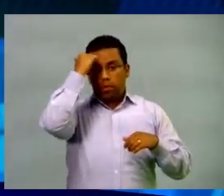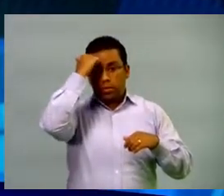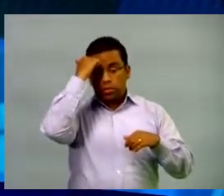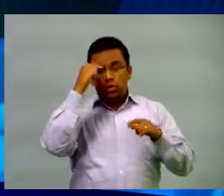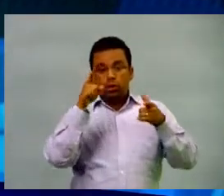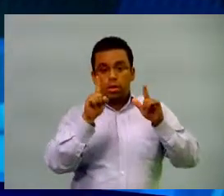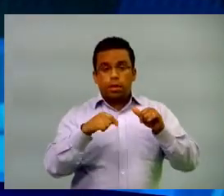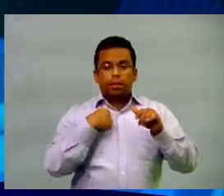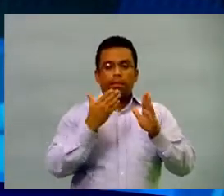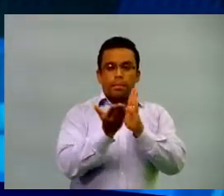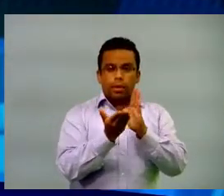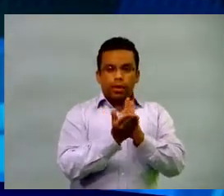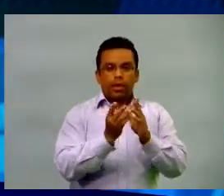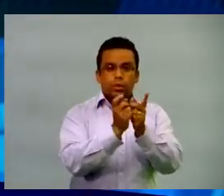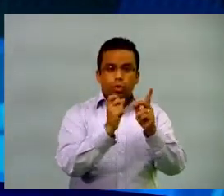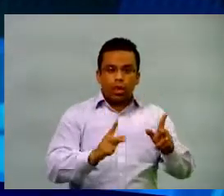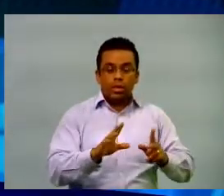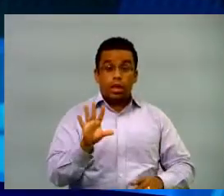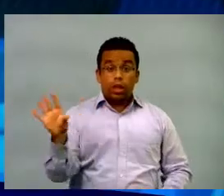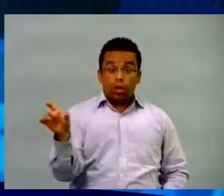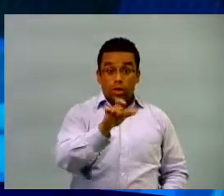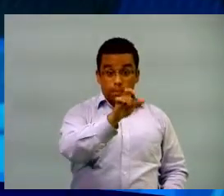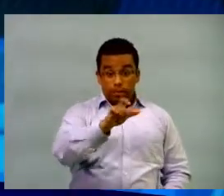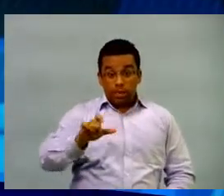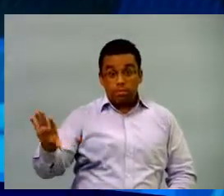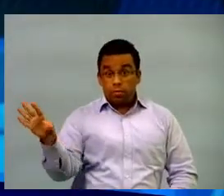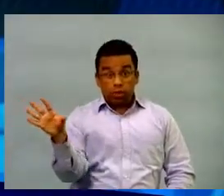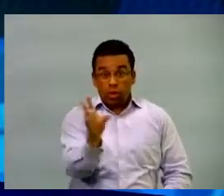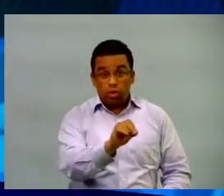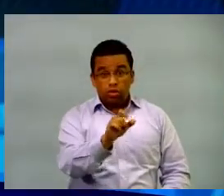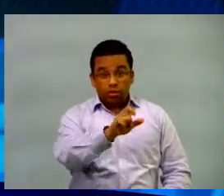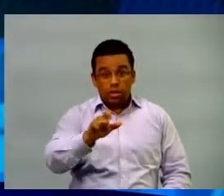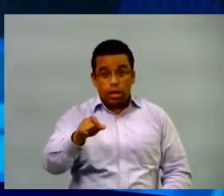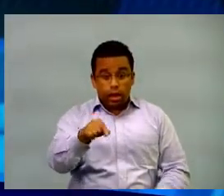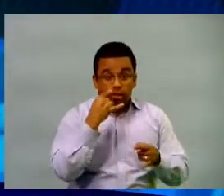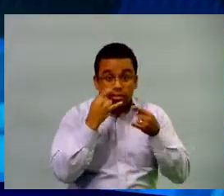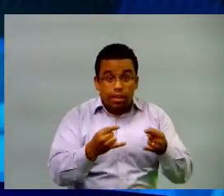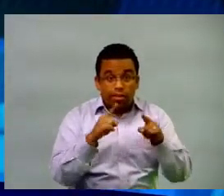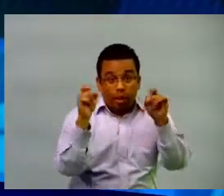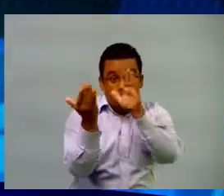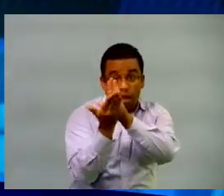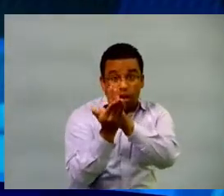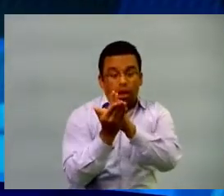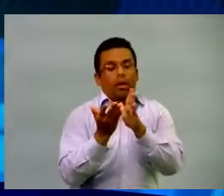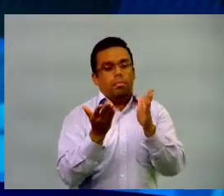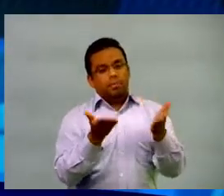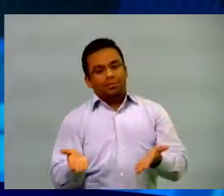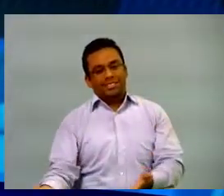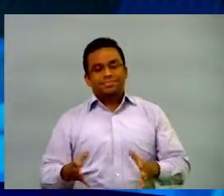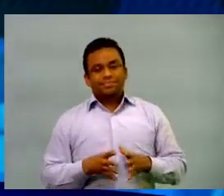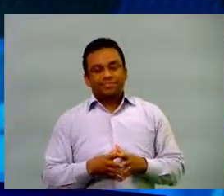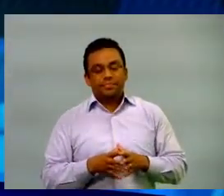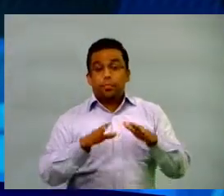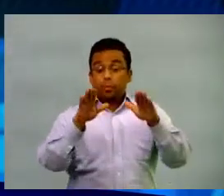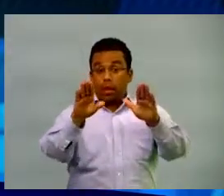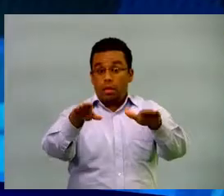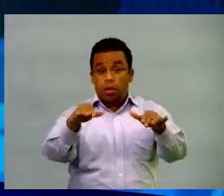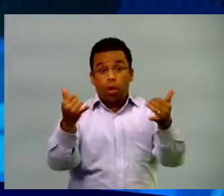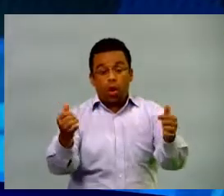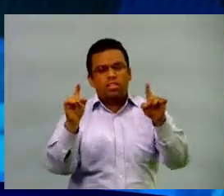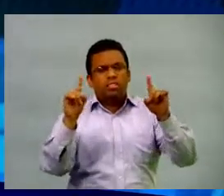investigadores, estudiantes y todos aquellos interesados en la educación. Hoy vamos a hablar un poco de lo que es